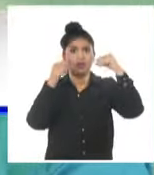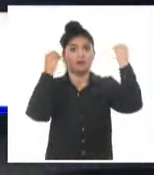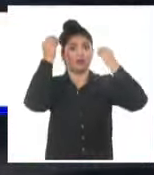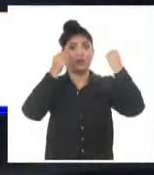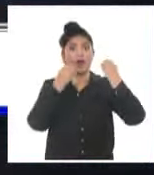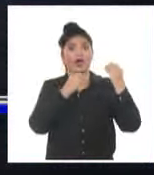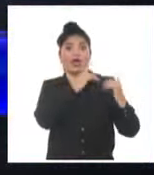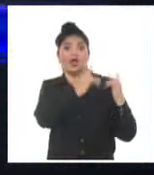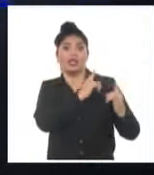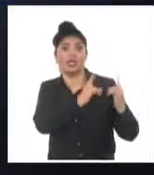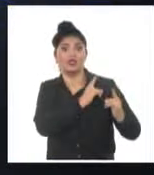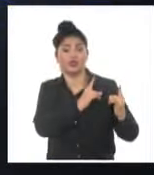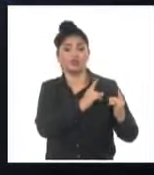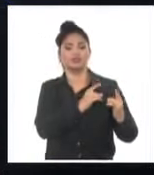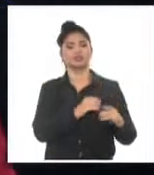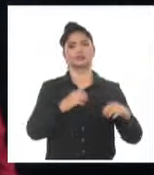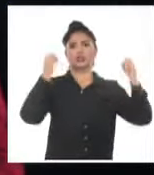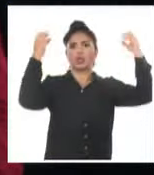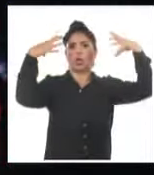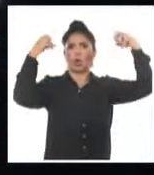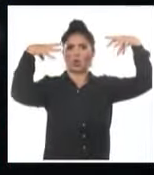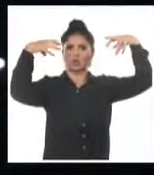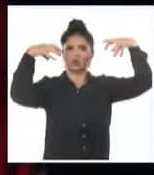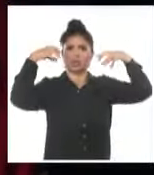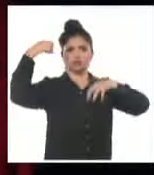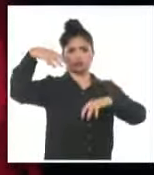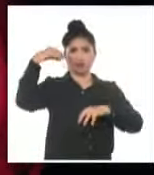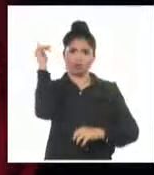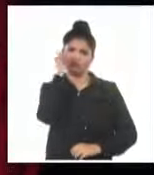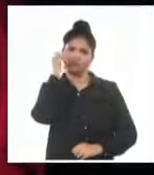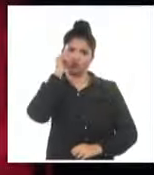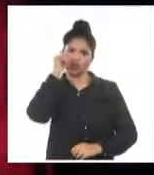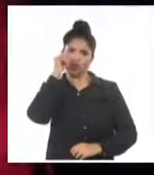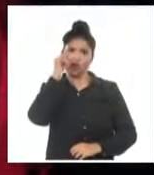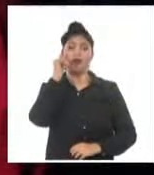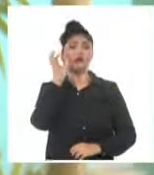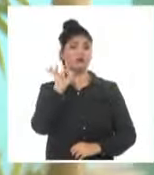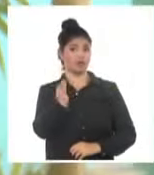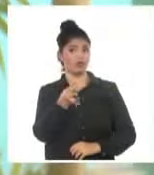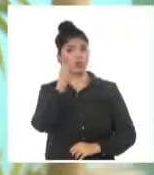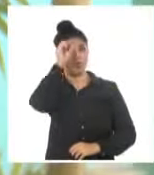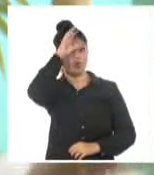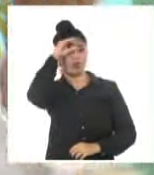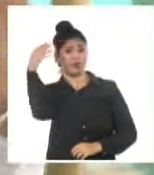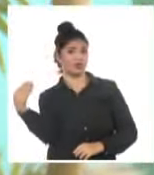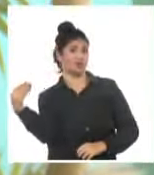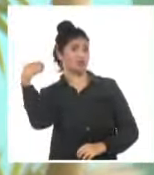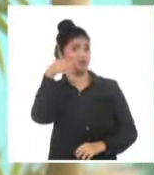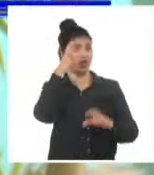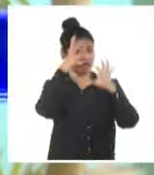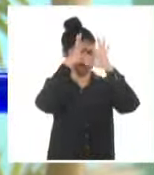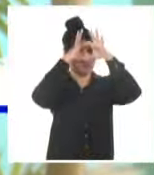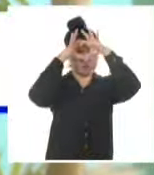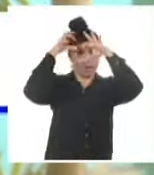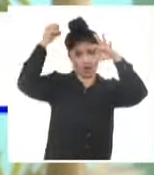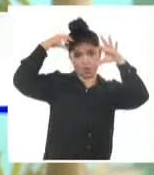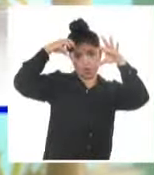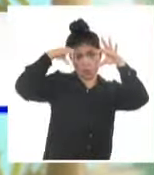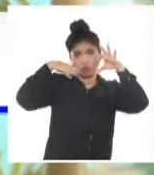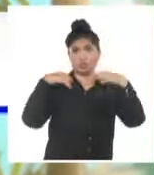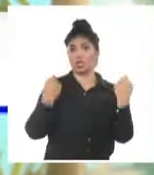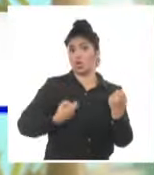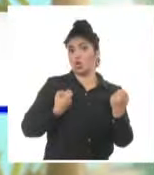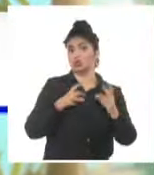niños! Con las luces de los celulares, con las luces de los bomberos que llegaron con sus lamparitas, tratar de luchar con los familiares que regresaban, porque